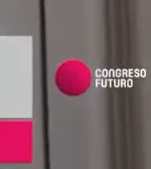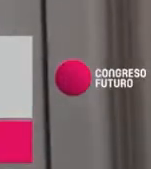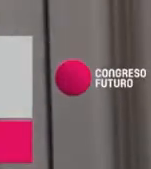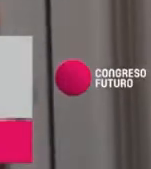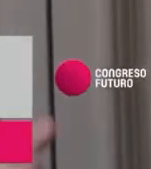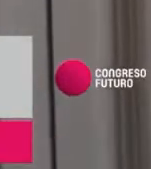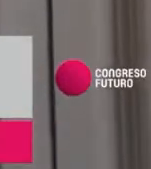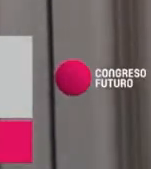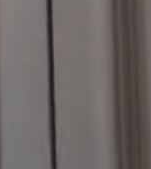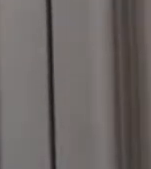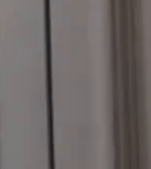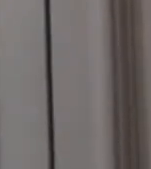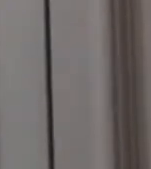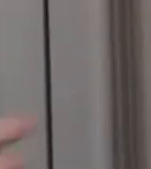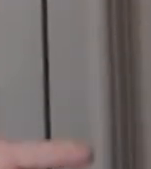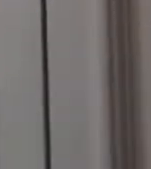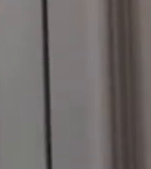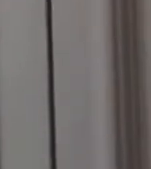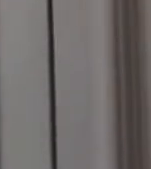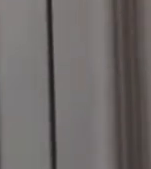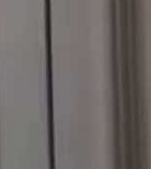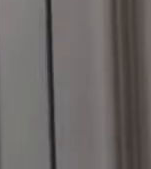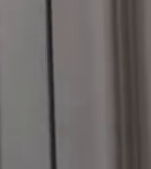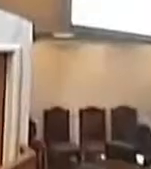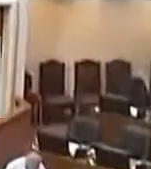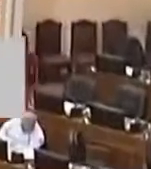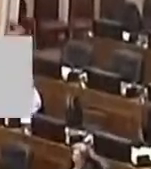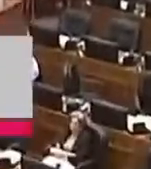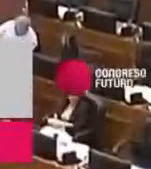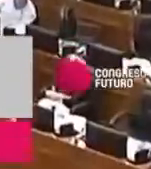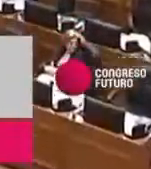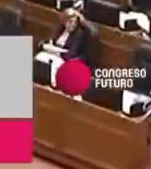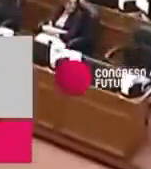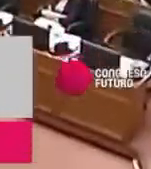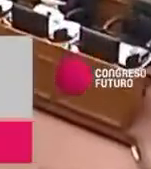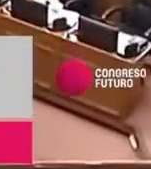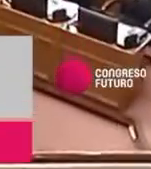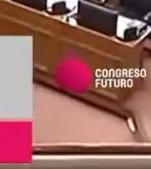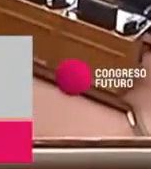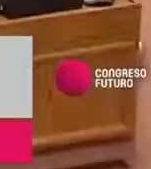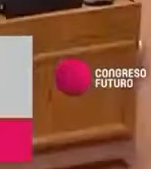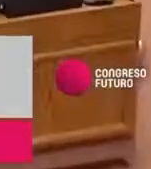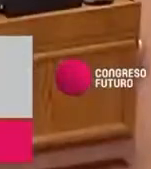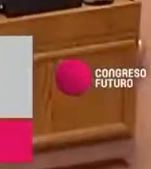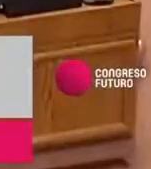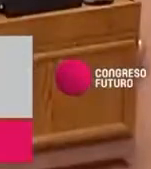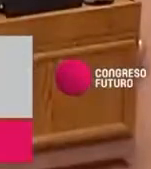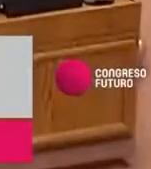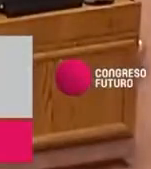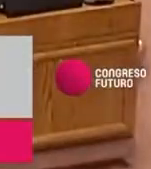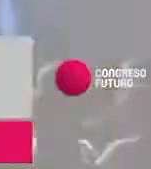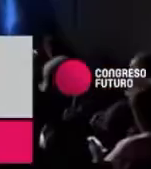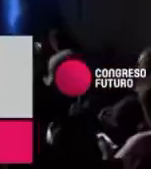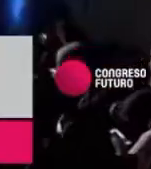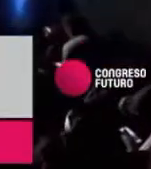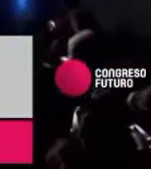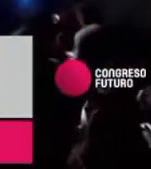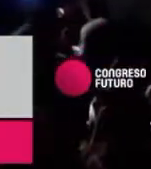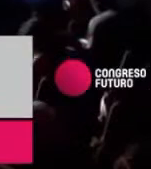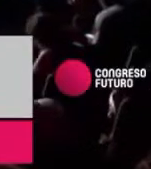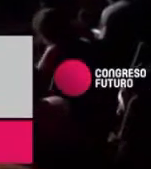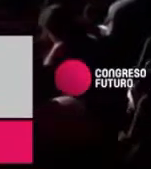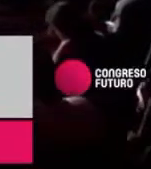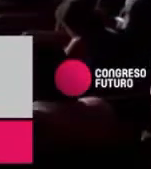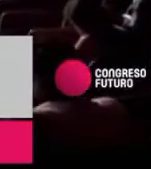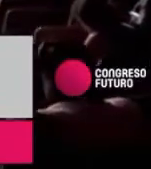crítico, que son permanentemente convocados a las sesiones de la comisión. Esa comisión y el propio Congreso Futuro han sido un punto de encuentro para los más de